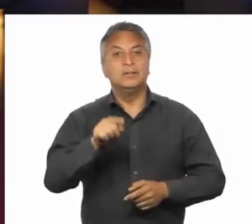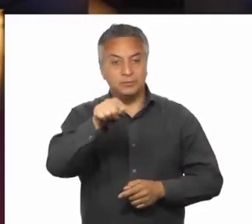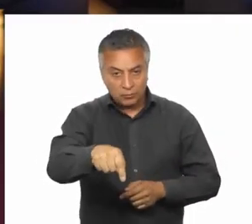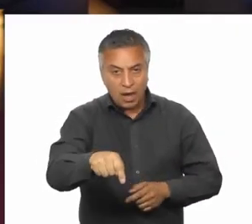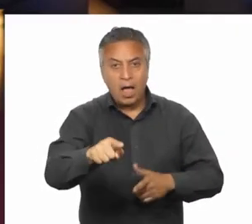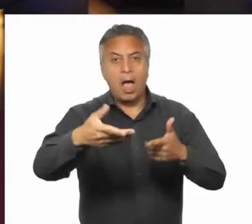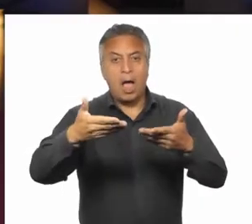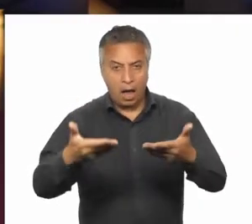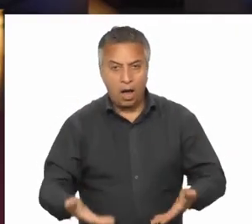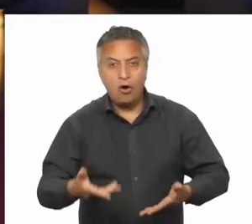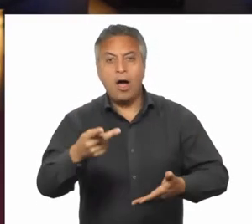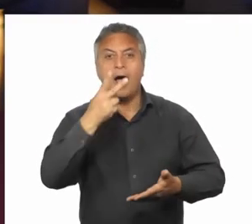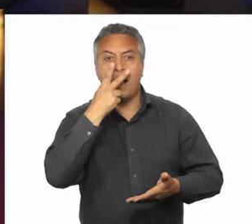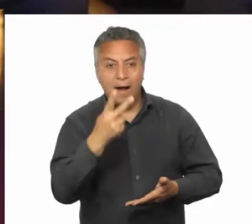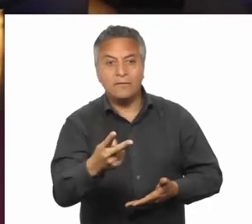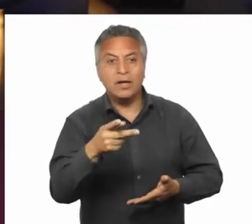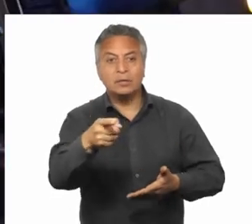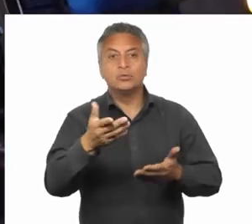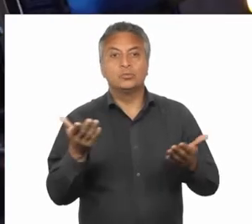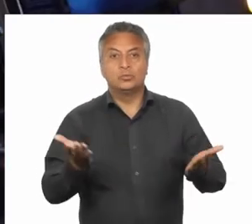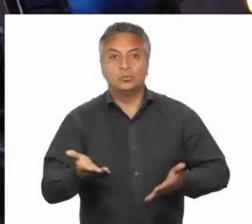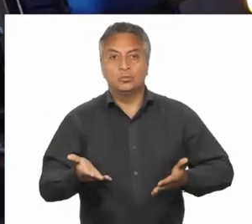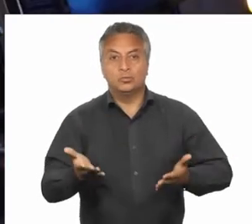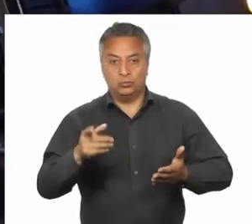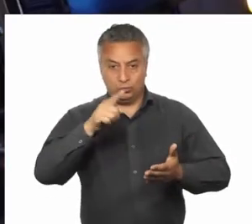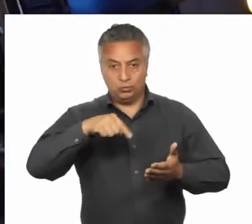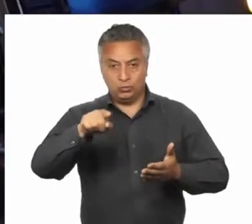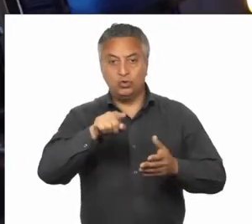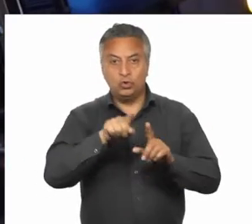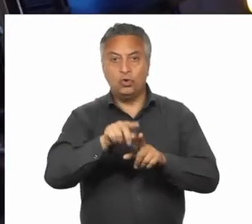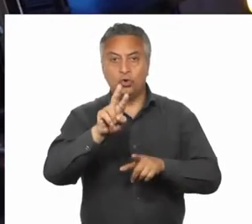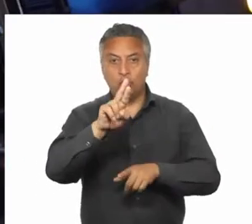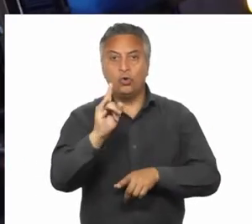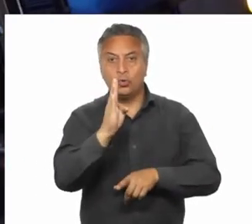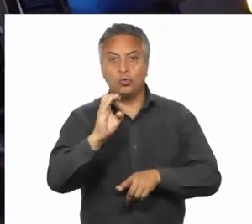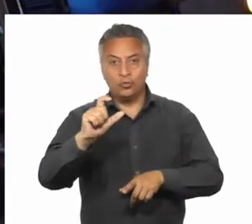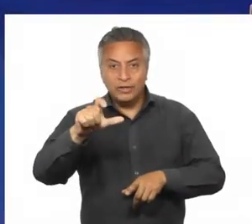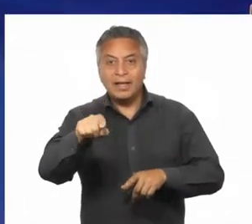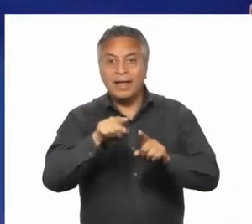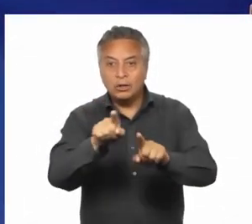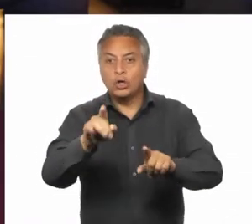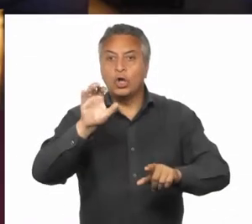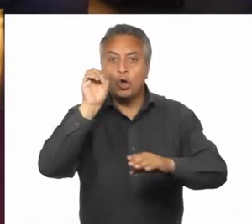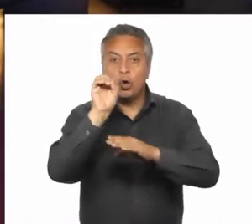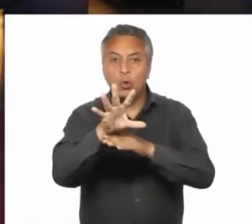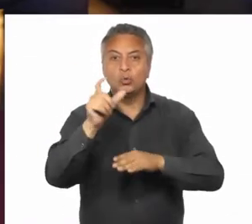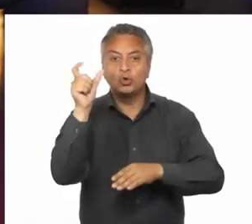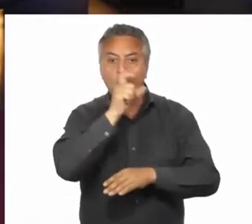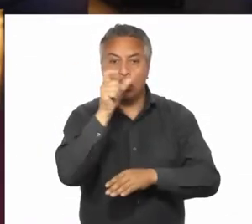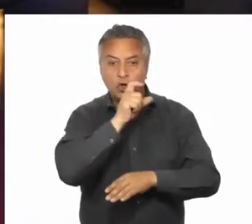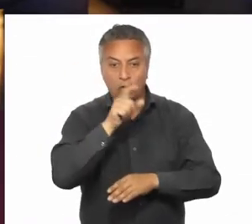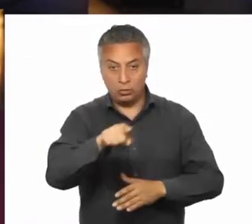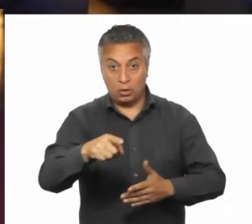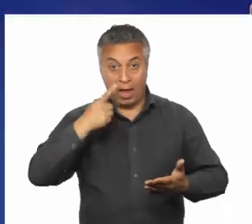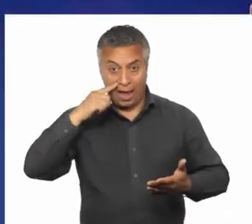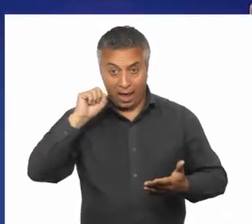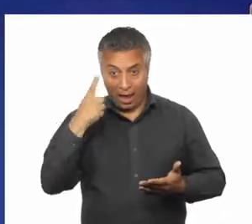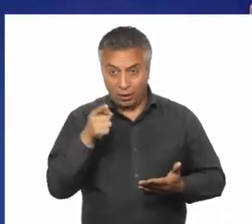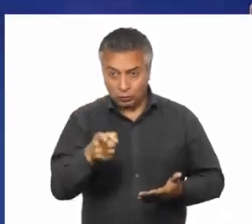Ahora, veamos cómo se ve la superficie de nuestro cubo Rubik con luz roja. Superficie